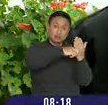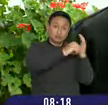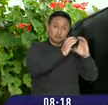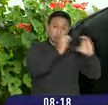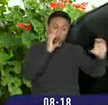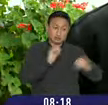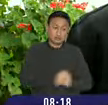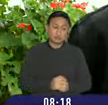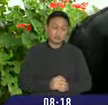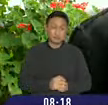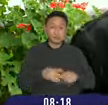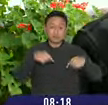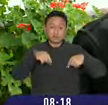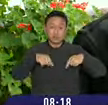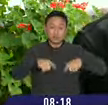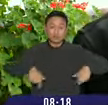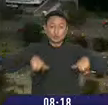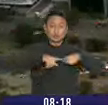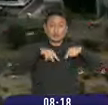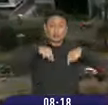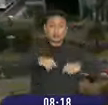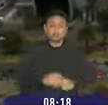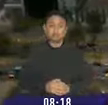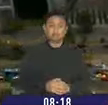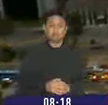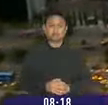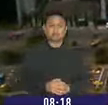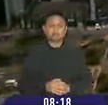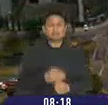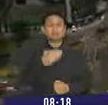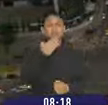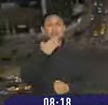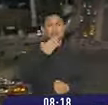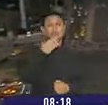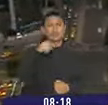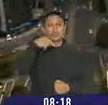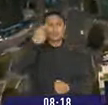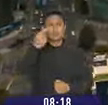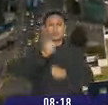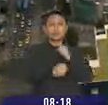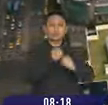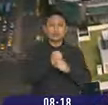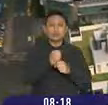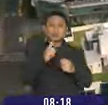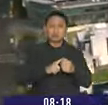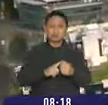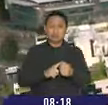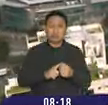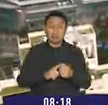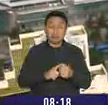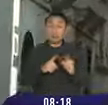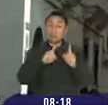crecimiento en altura tiene que ser en las zonas que están servidas. Pero, ¿cómo será la ciudad en los próximos años? Es la